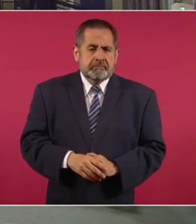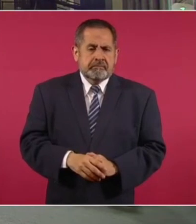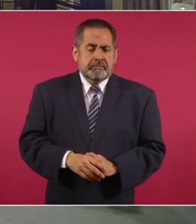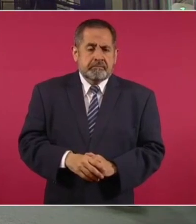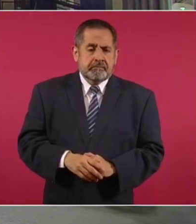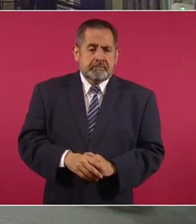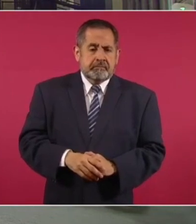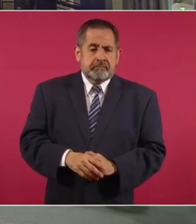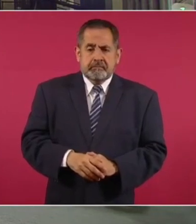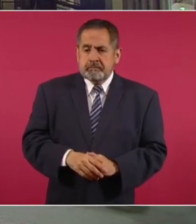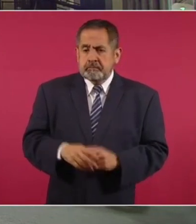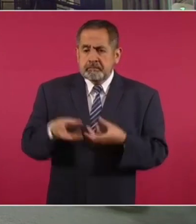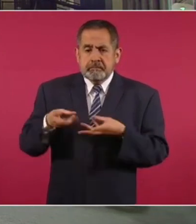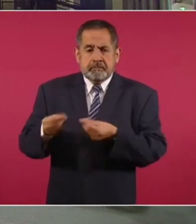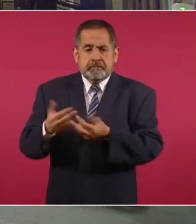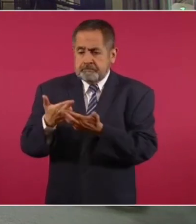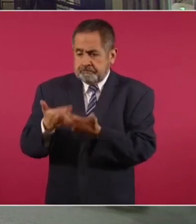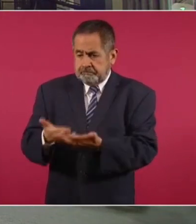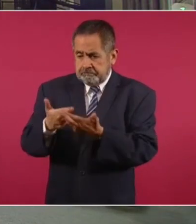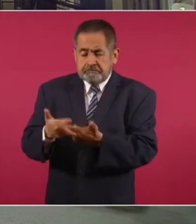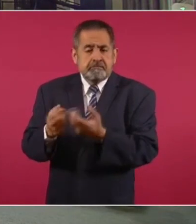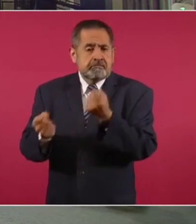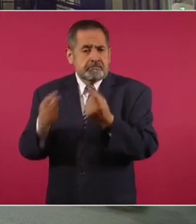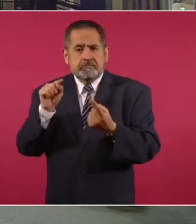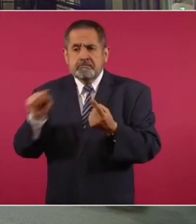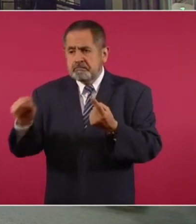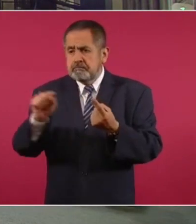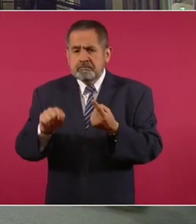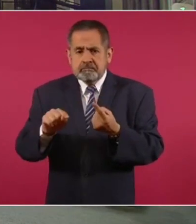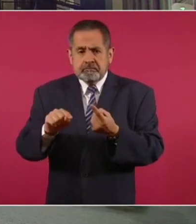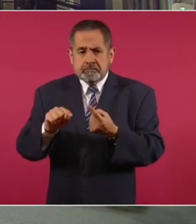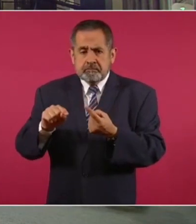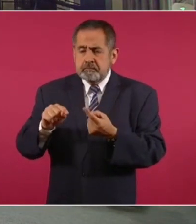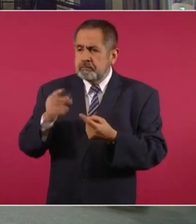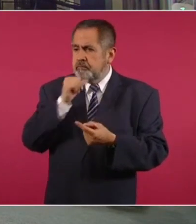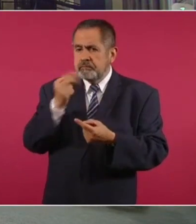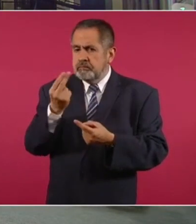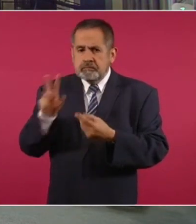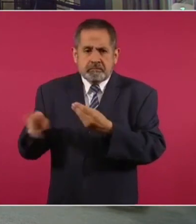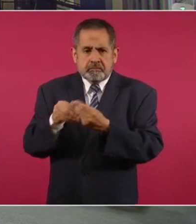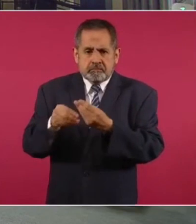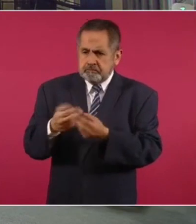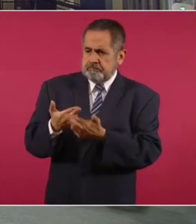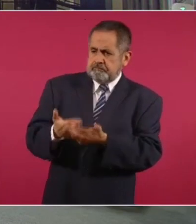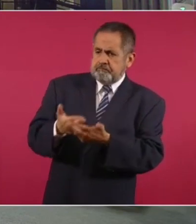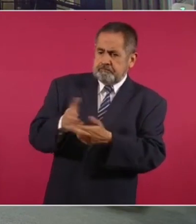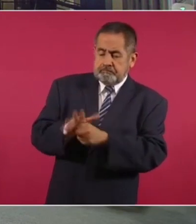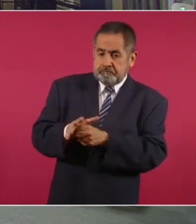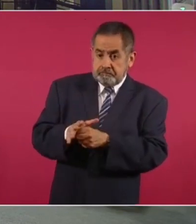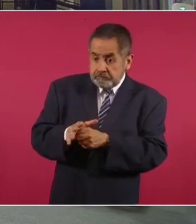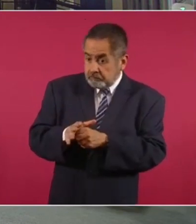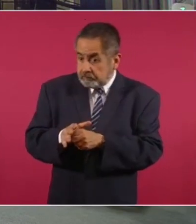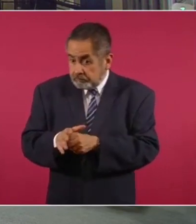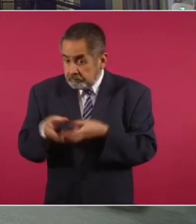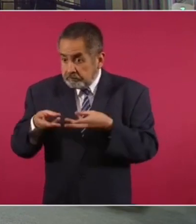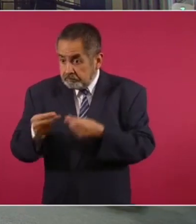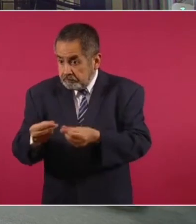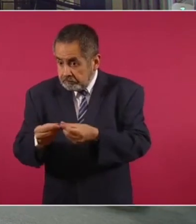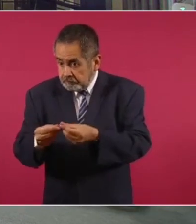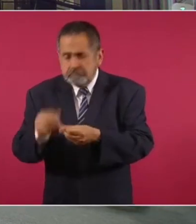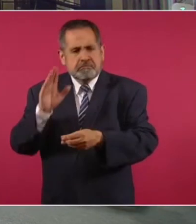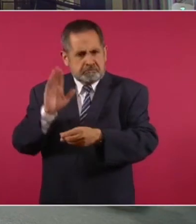si hay subejercicio en algunos proyectos por alguna razón, pues se llevan a